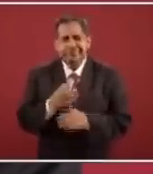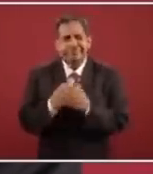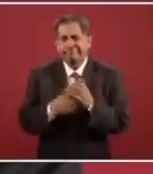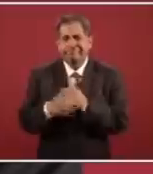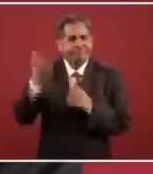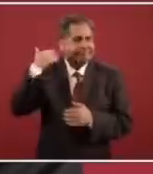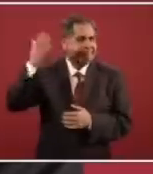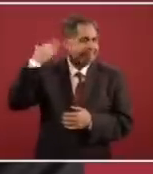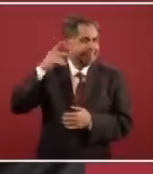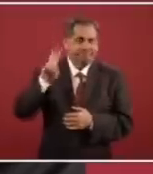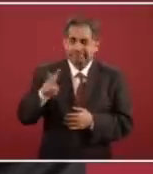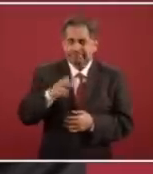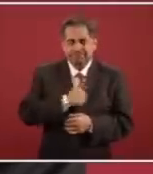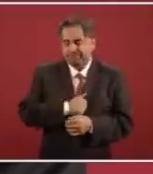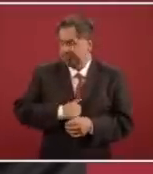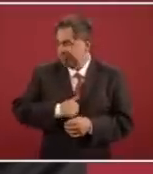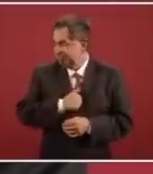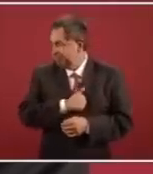lamentables,